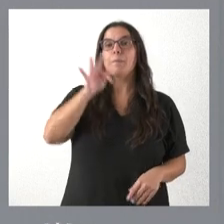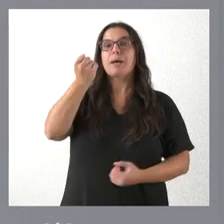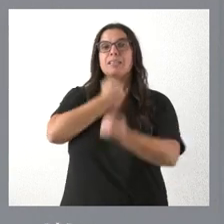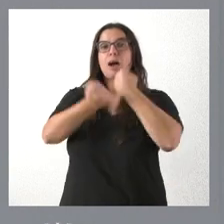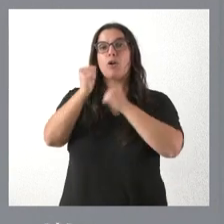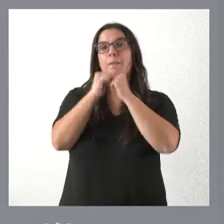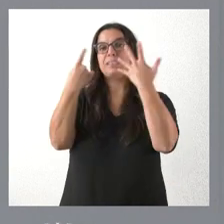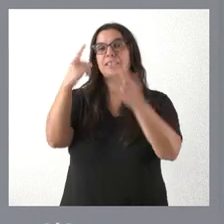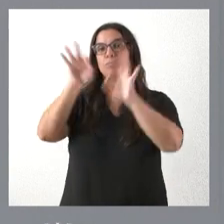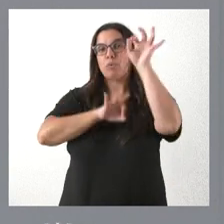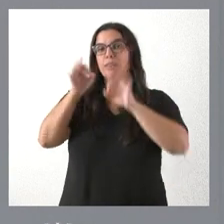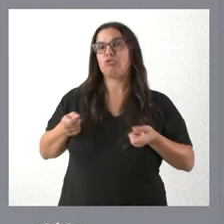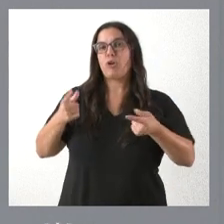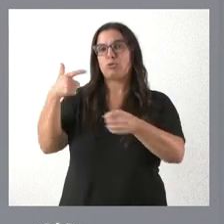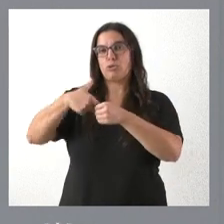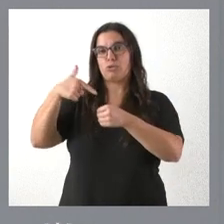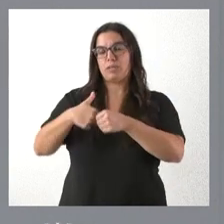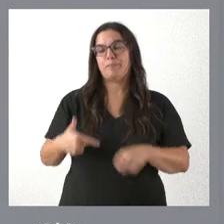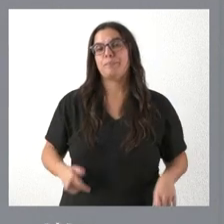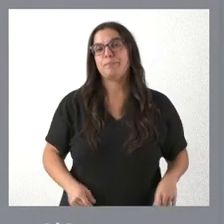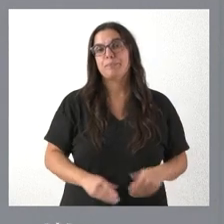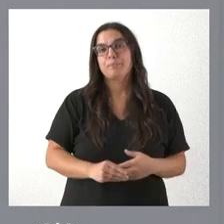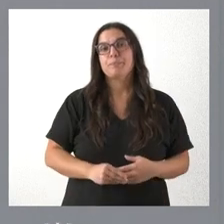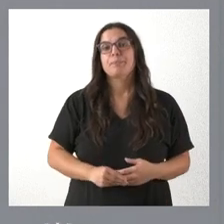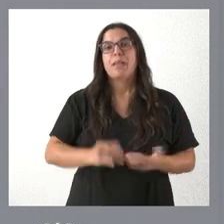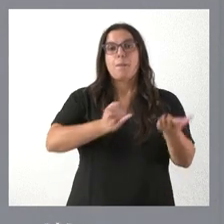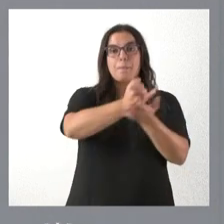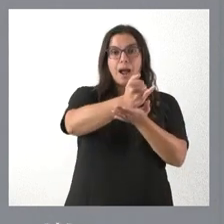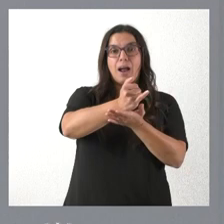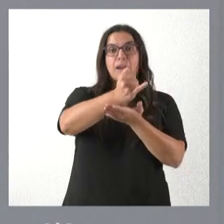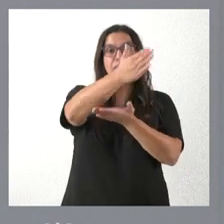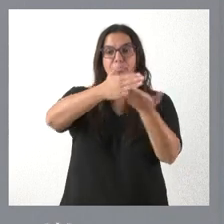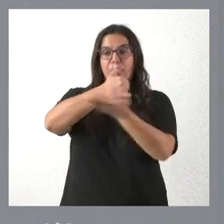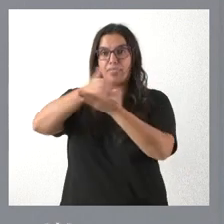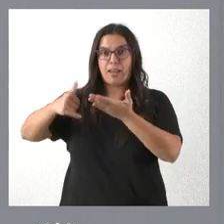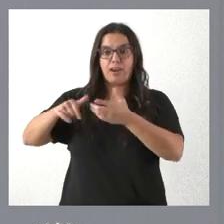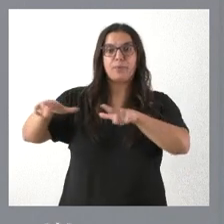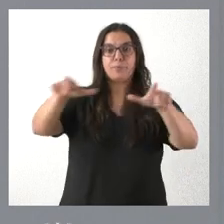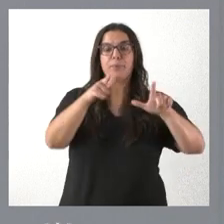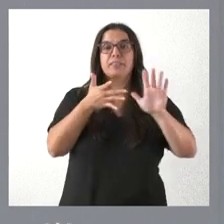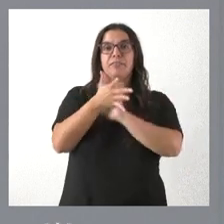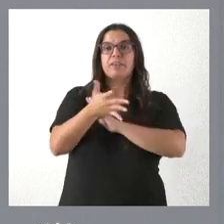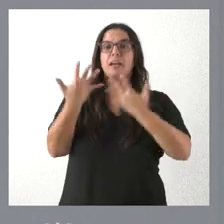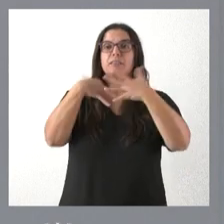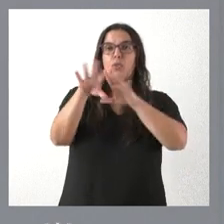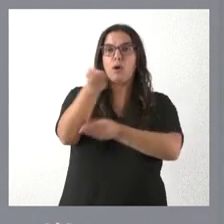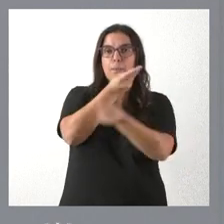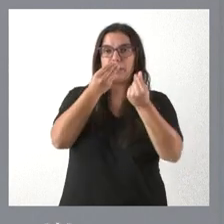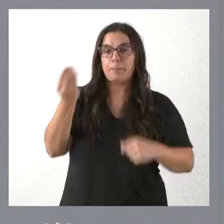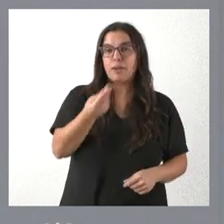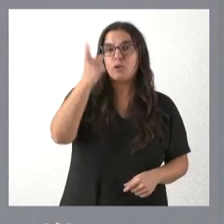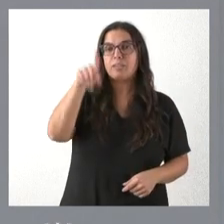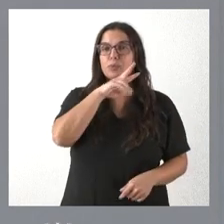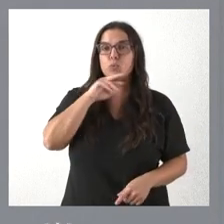26% en gasto de gasoil estas concentraciones parcelarias favorecen la integración ambiental del territorio y la preservación de los